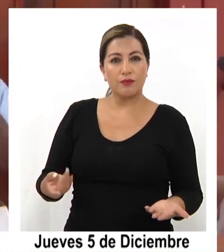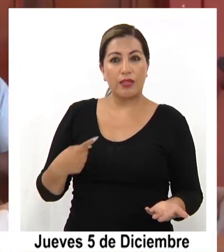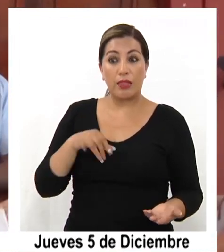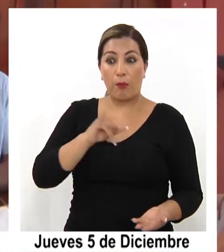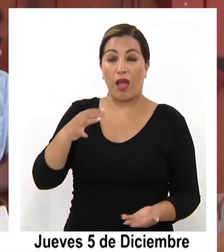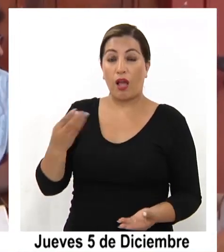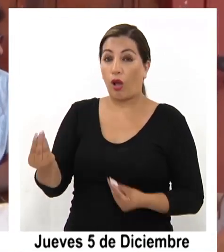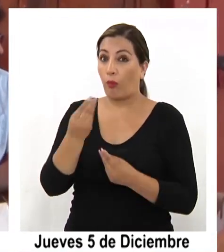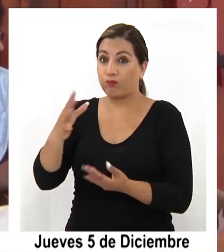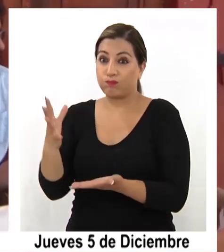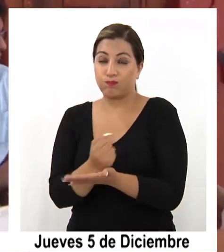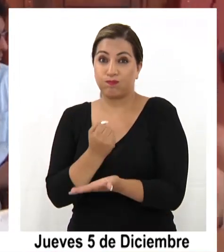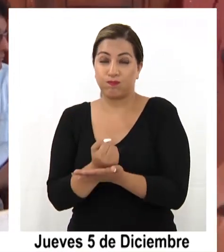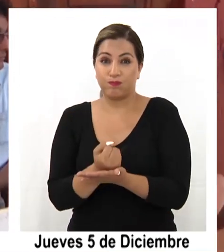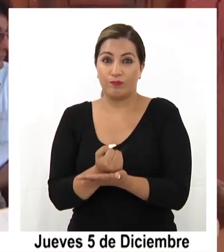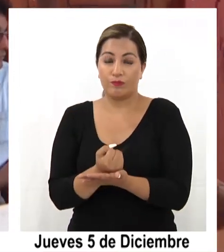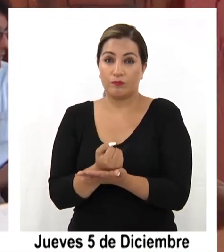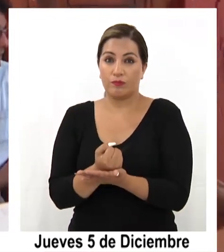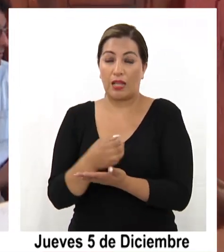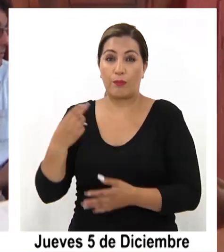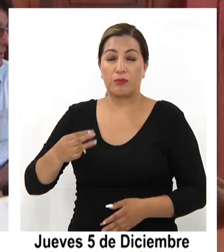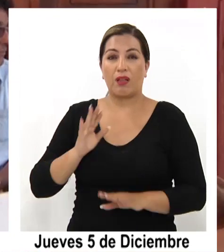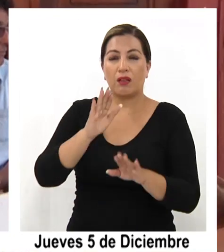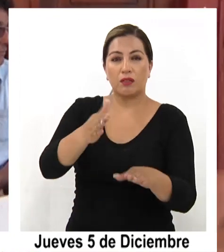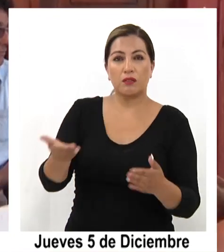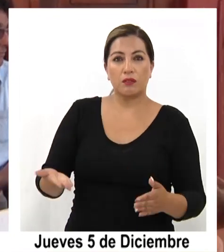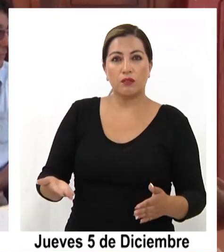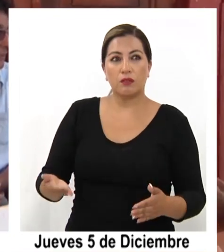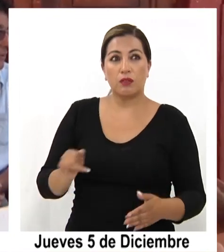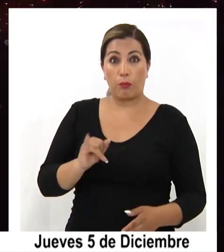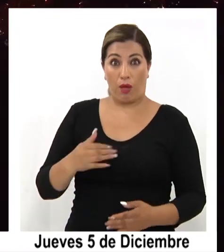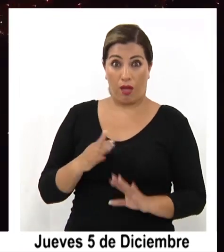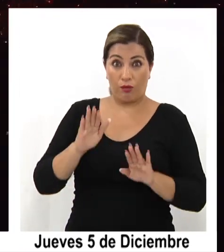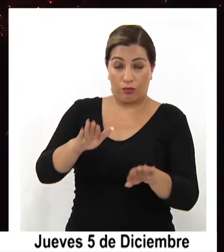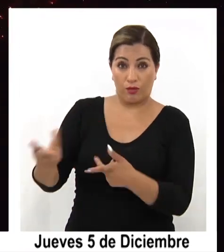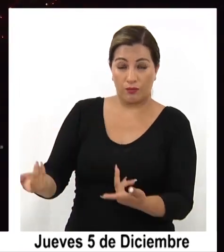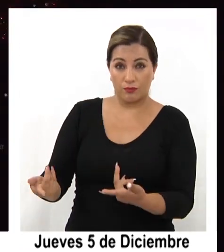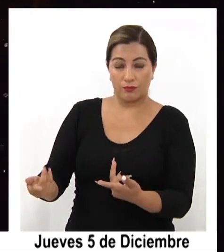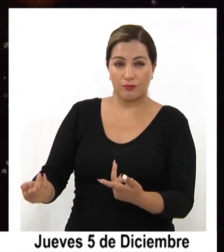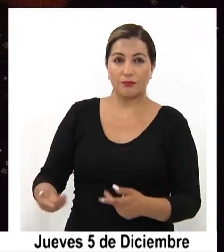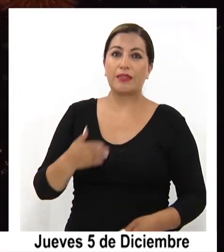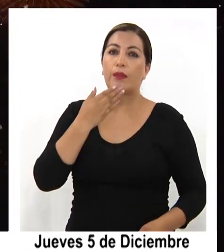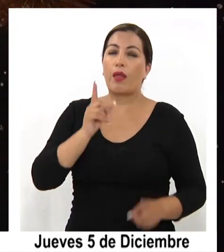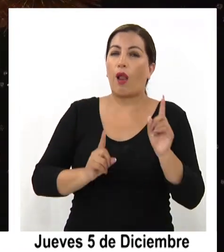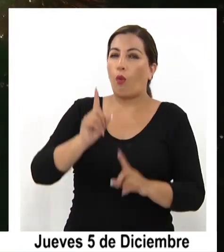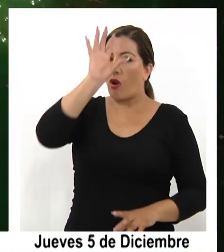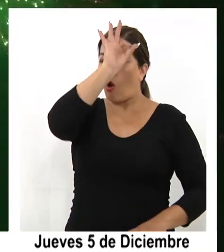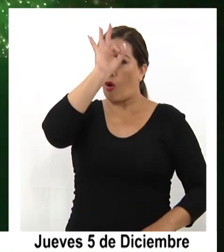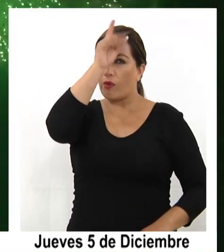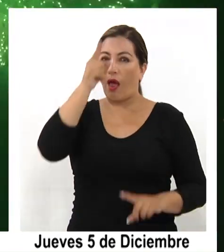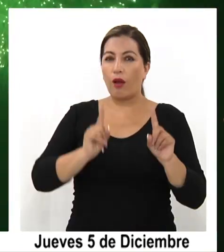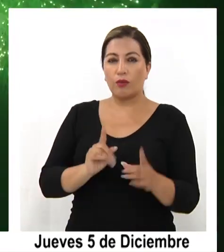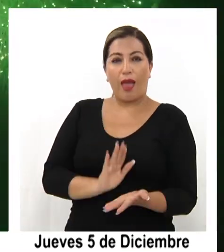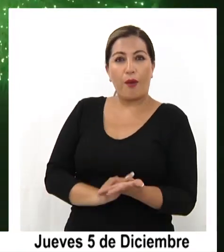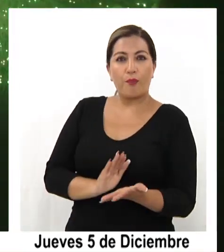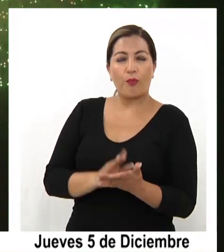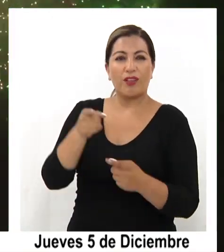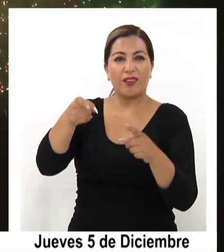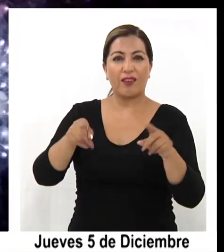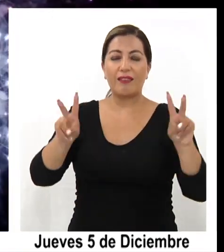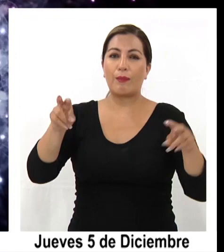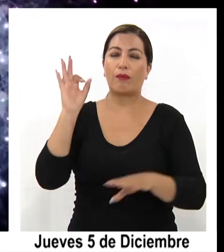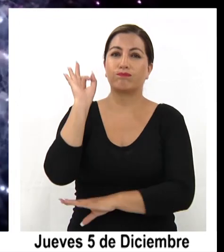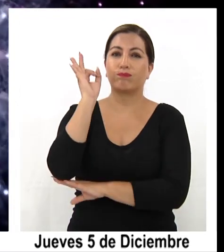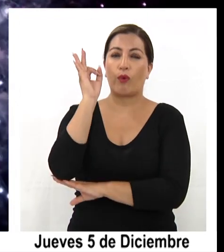del aporte que hace la municipalidad, ¿cooperan con algo? Más allá de las opiniones, hubo propuestas en el